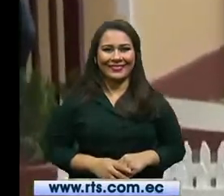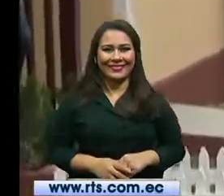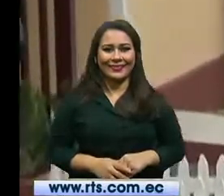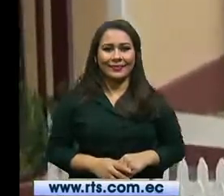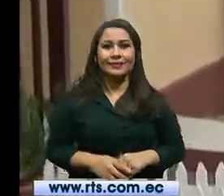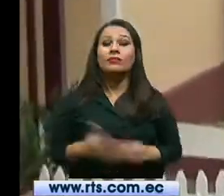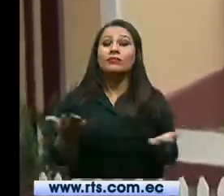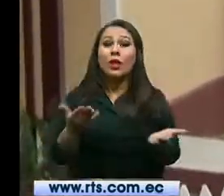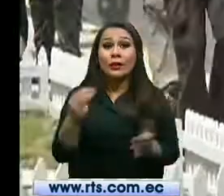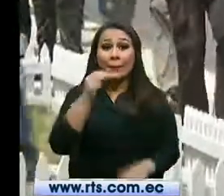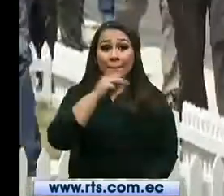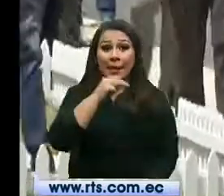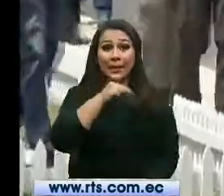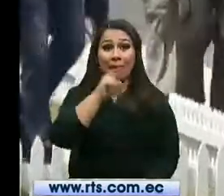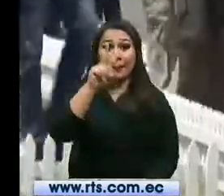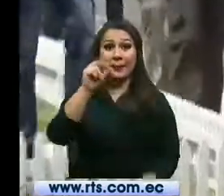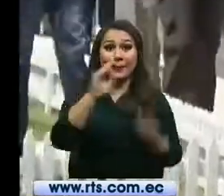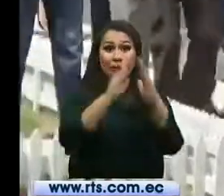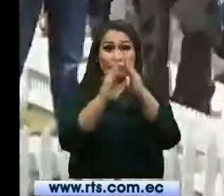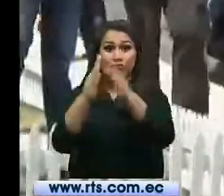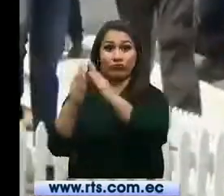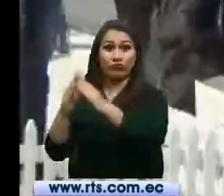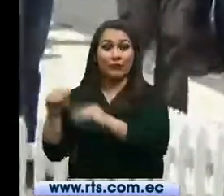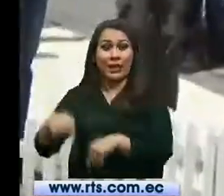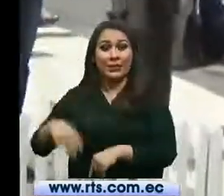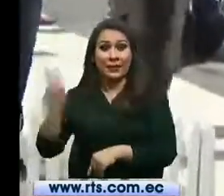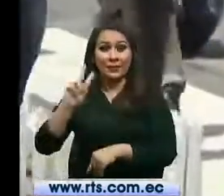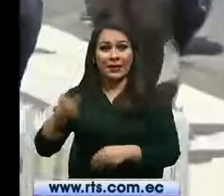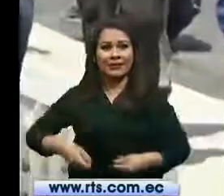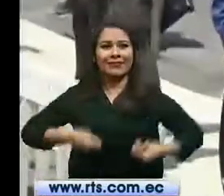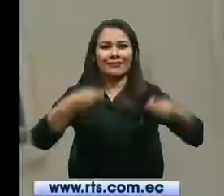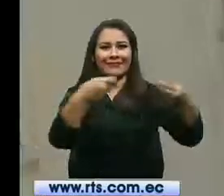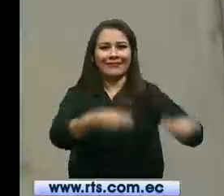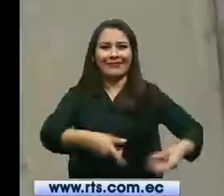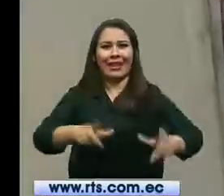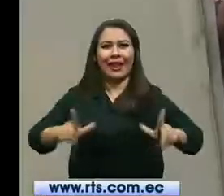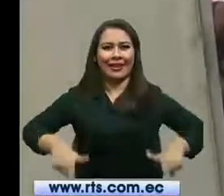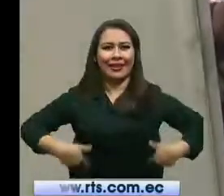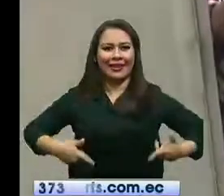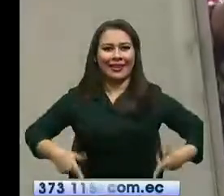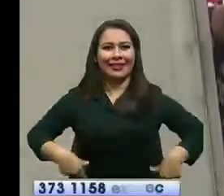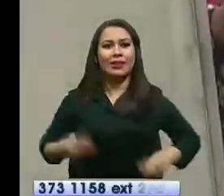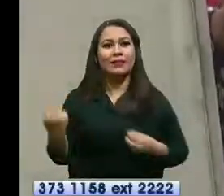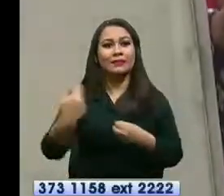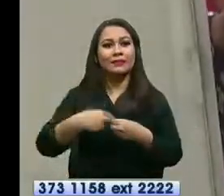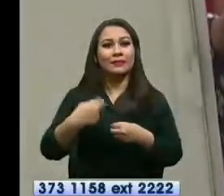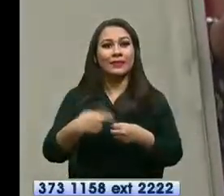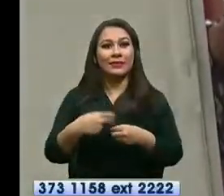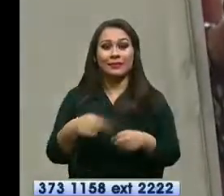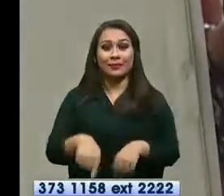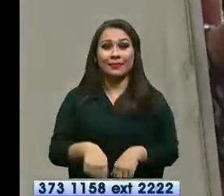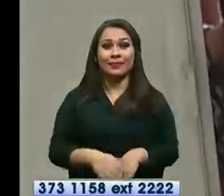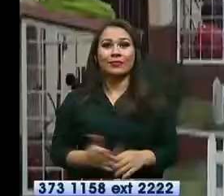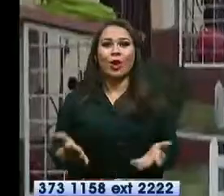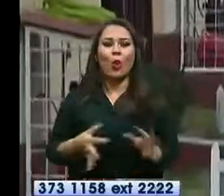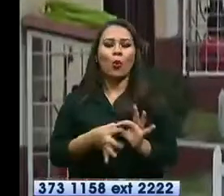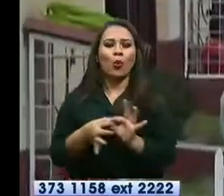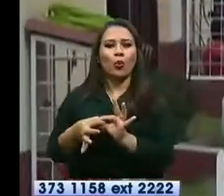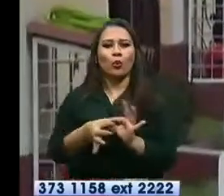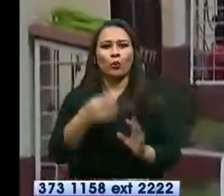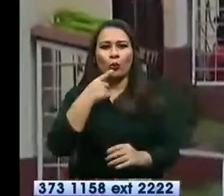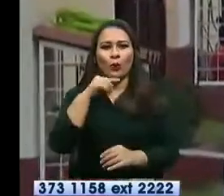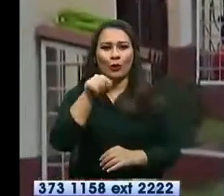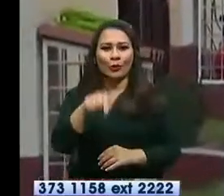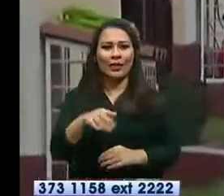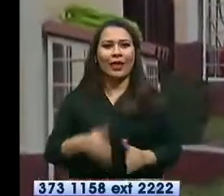En Manta, 20 viviendas fueron entregadas este viernes por el presidente de la República, Lenín Moreno, como parte del proyecto Juntos por Ti, orientado a